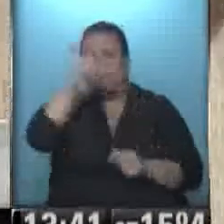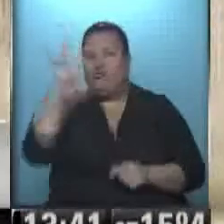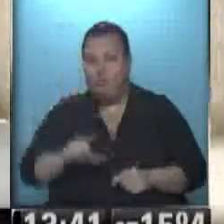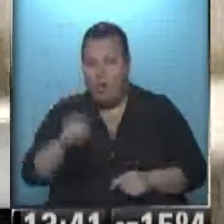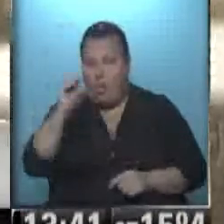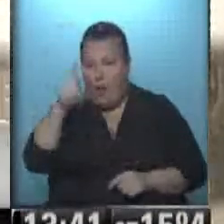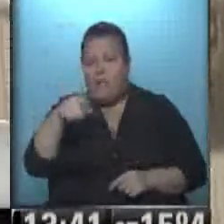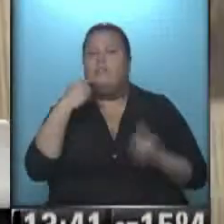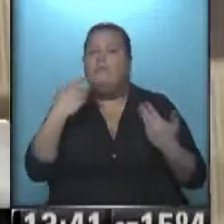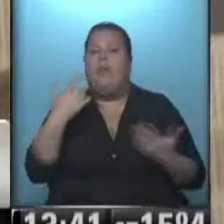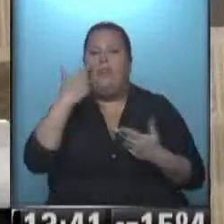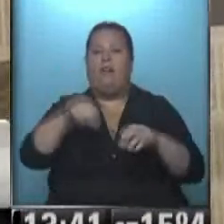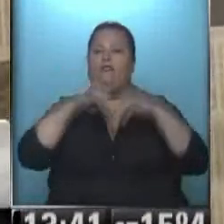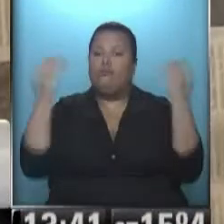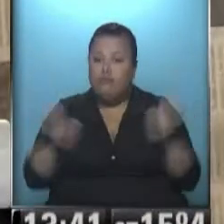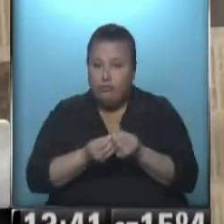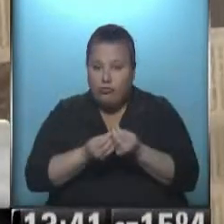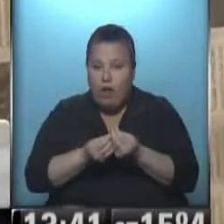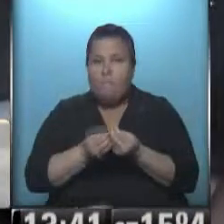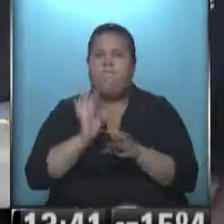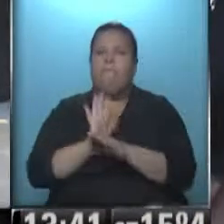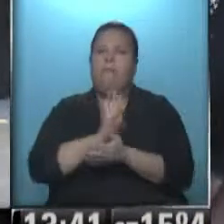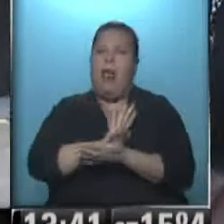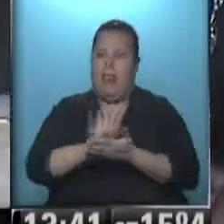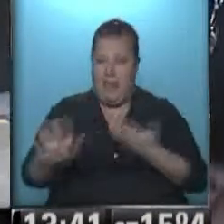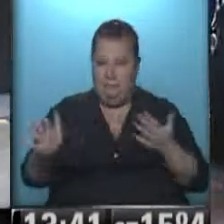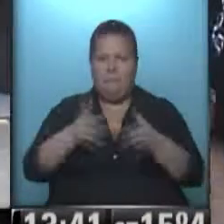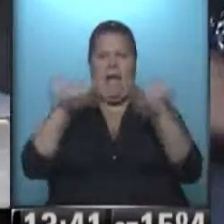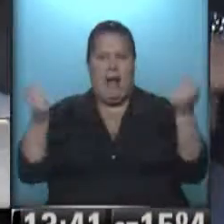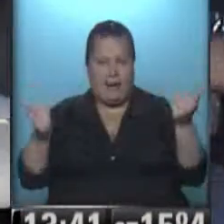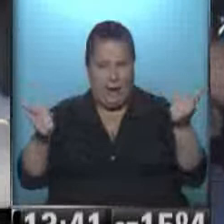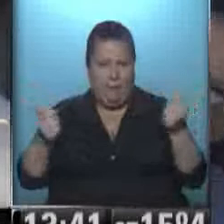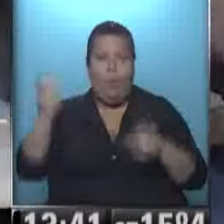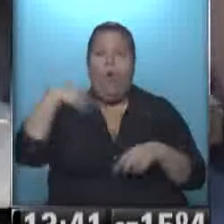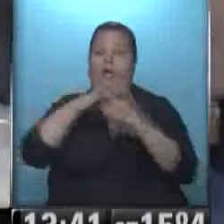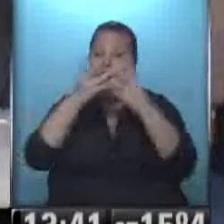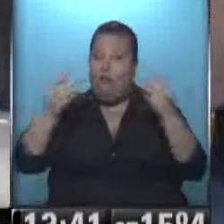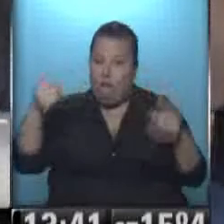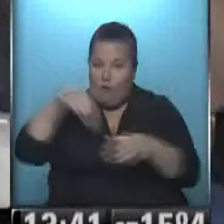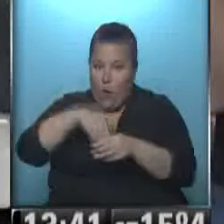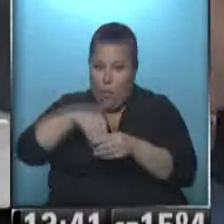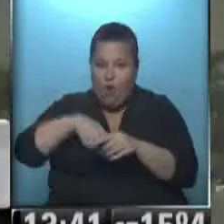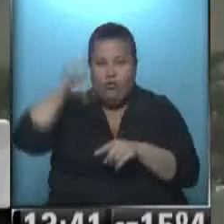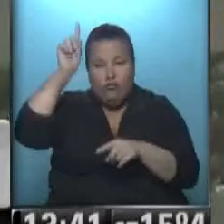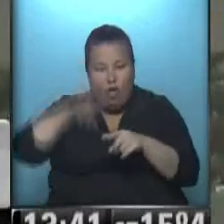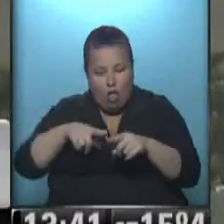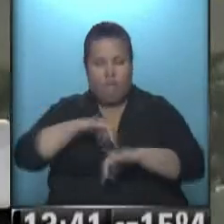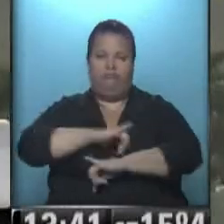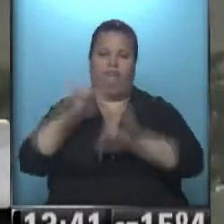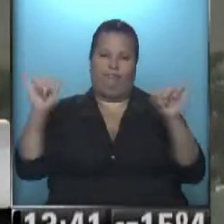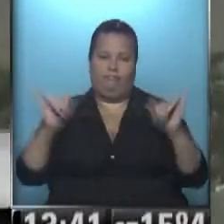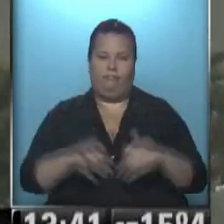permitirá dar a conocer el resultado de una forma más transparente y rápida cuando finalice la jornada electoral.